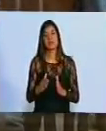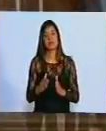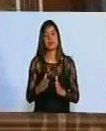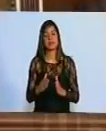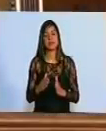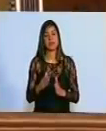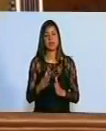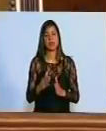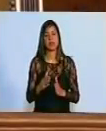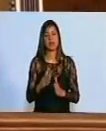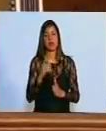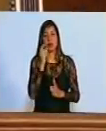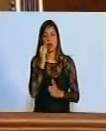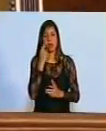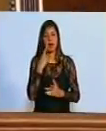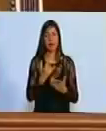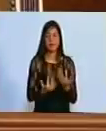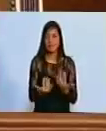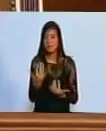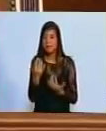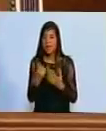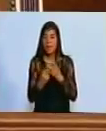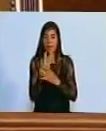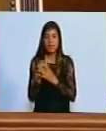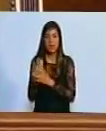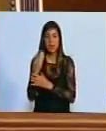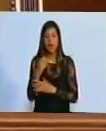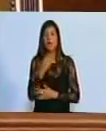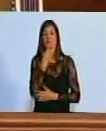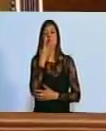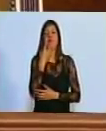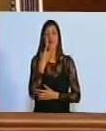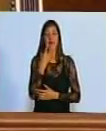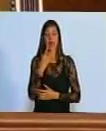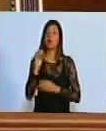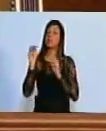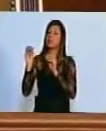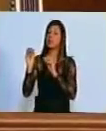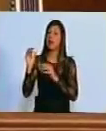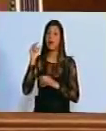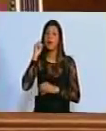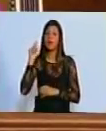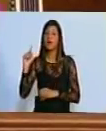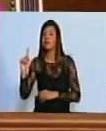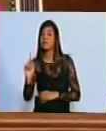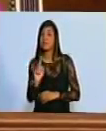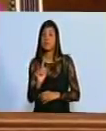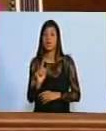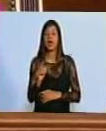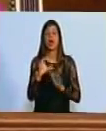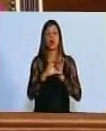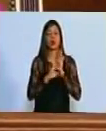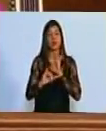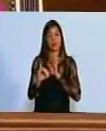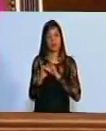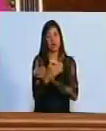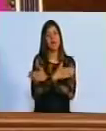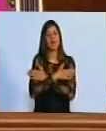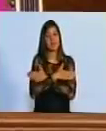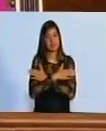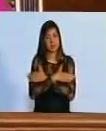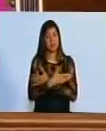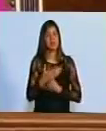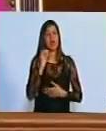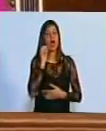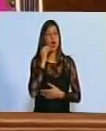versos, jardín de nuestra alegría, yo quería invitar a una joven constituyente, felicitarlos a todos desde la Asamblea